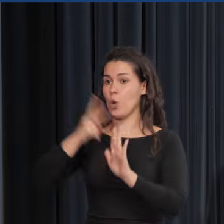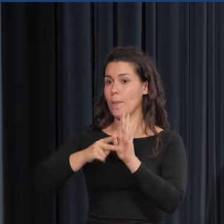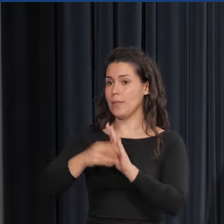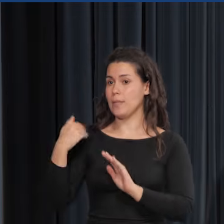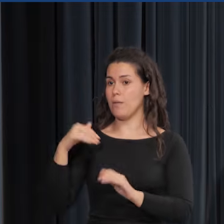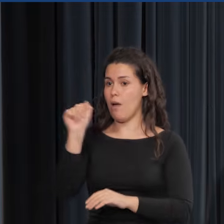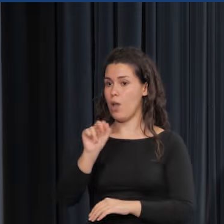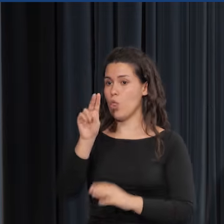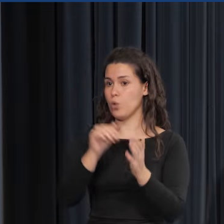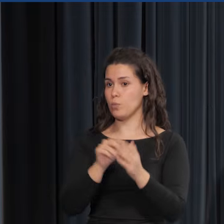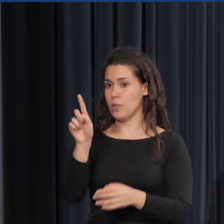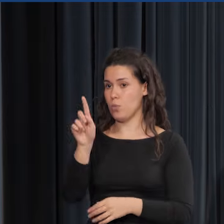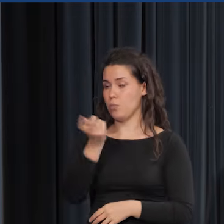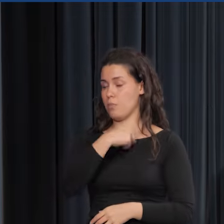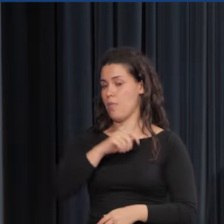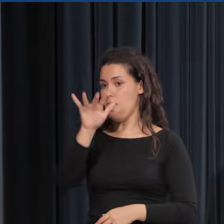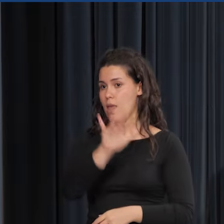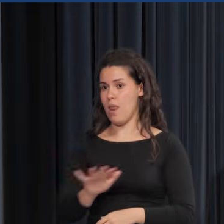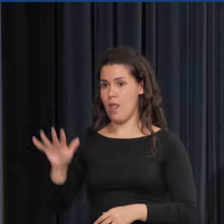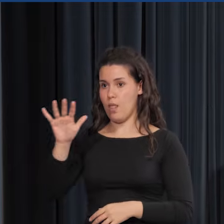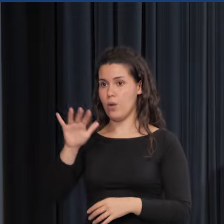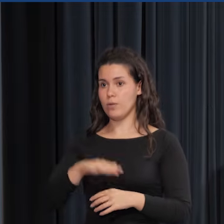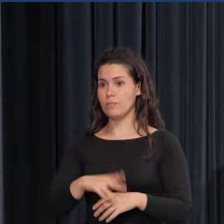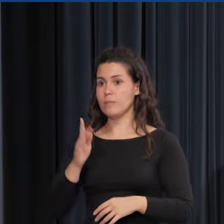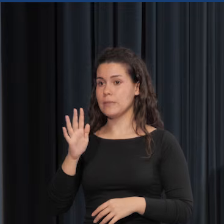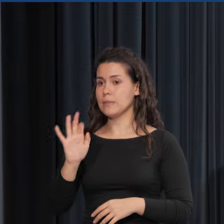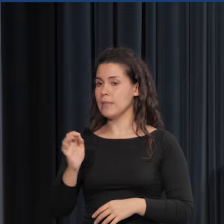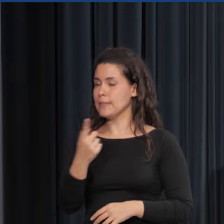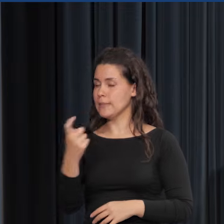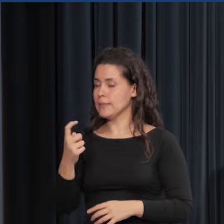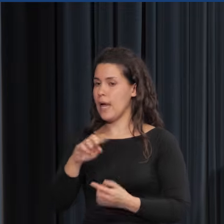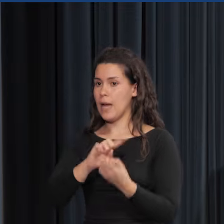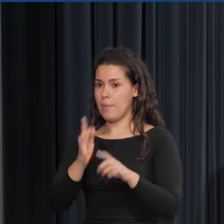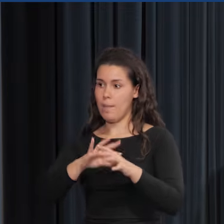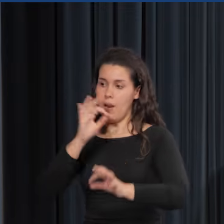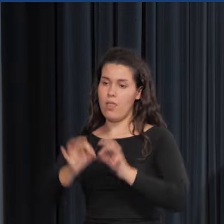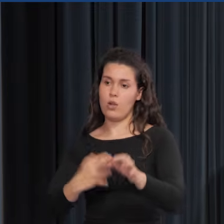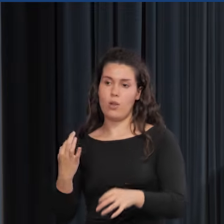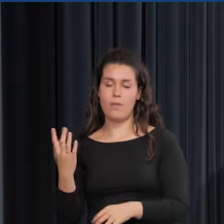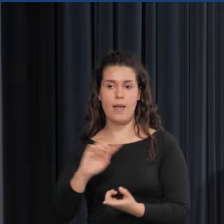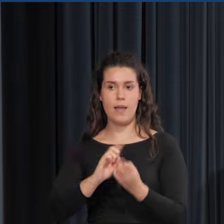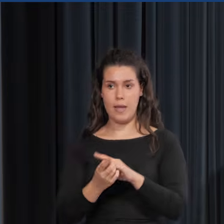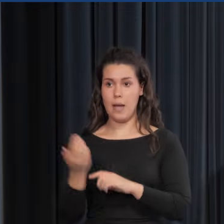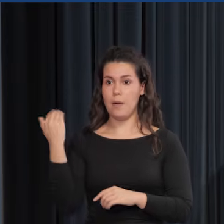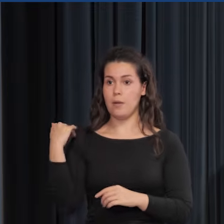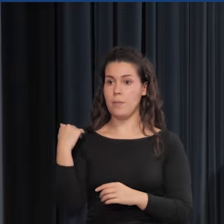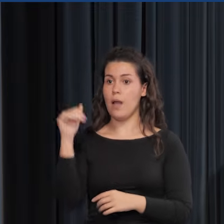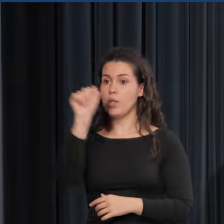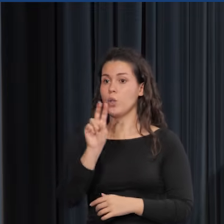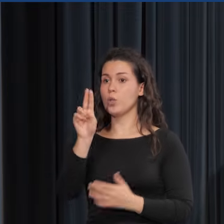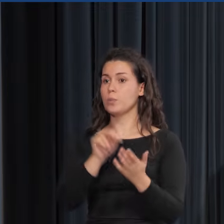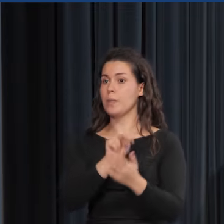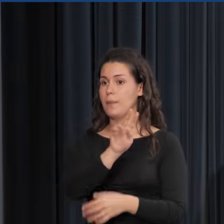nivel nacional y había ya una necesidad de un cambio en el ciclo. En el año 2024